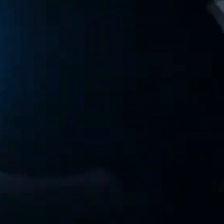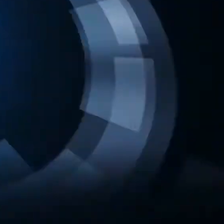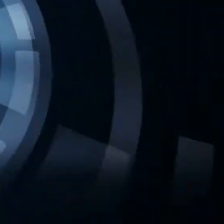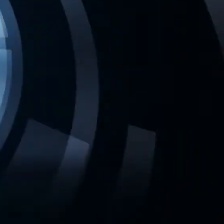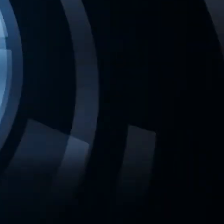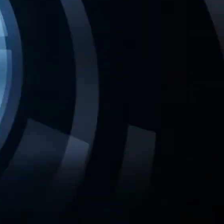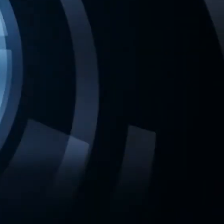¡Gracias!